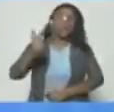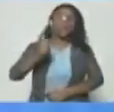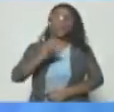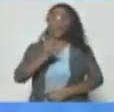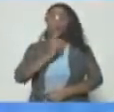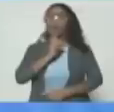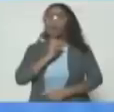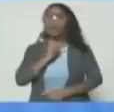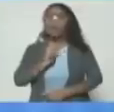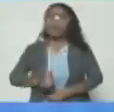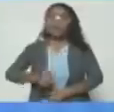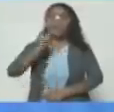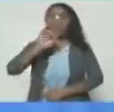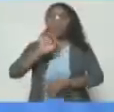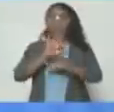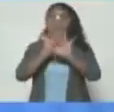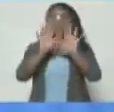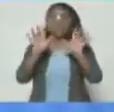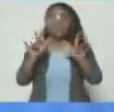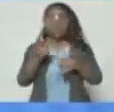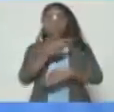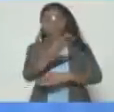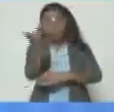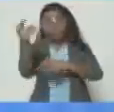reserva de diamantes, la tienen ustedes acá.